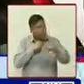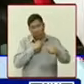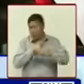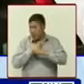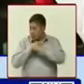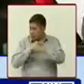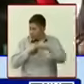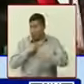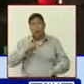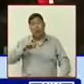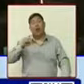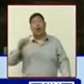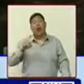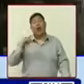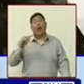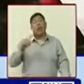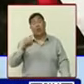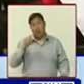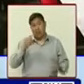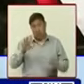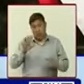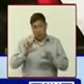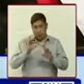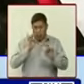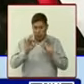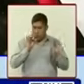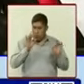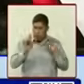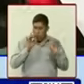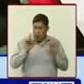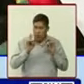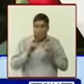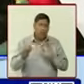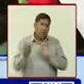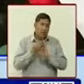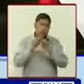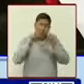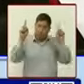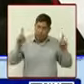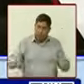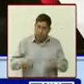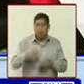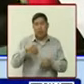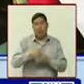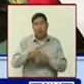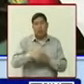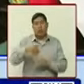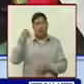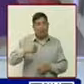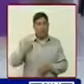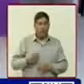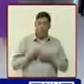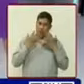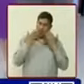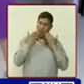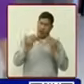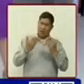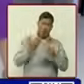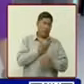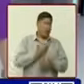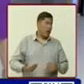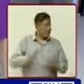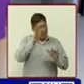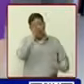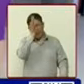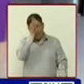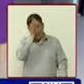el martes comenzaría la preselección de estas elecciones judiciales. Muy bien, Cristian, muchas gracias y gracias también por las preguntas al presidente. A